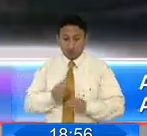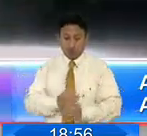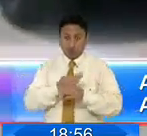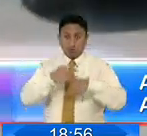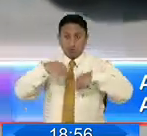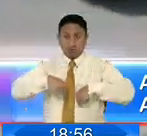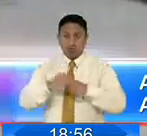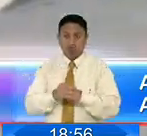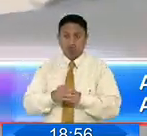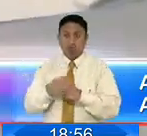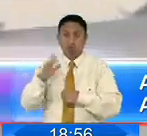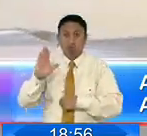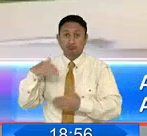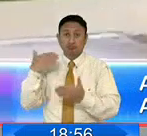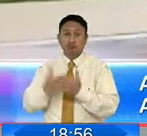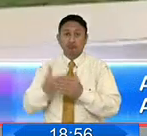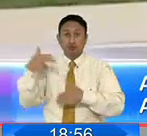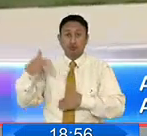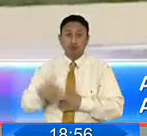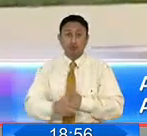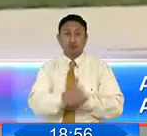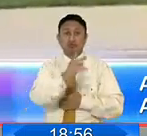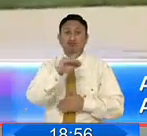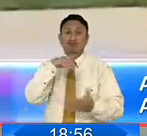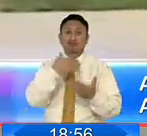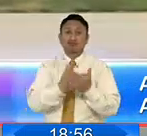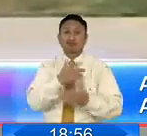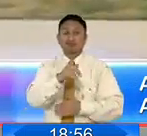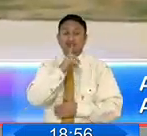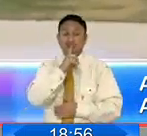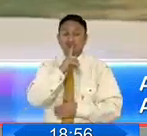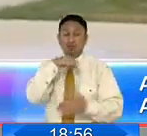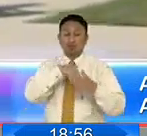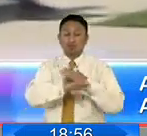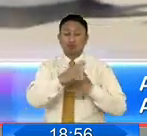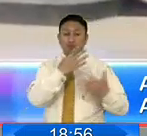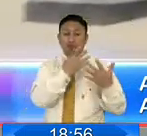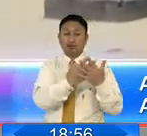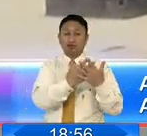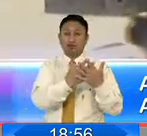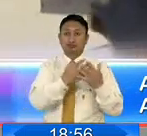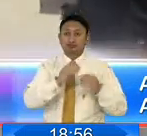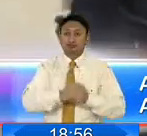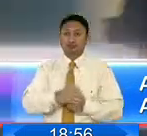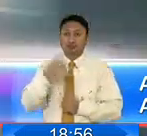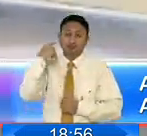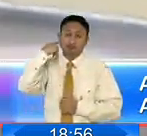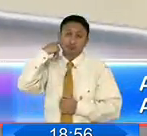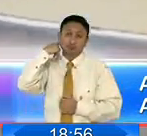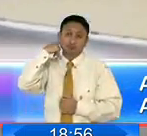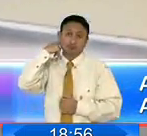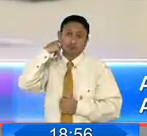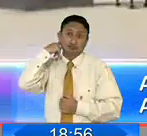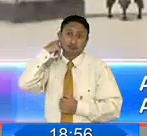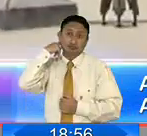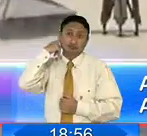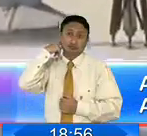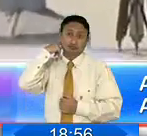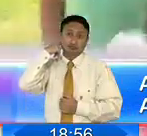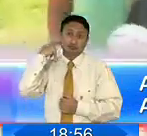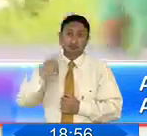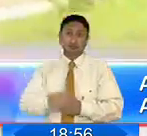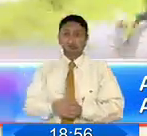para luego proceder con su traslado definitivo hasta el Centro de Rehabilitación Social Sierra Norte de